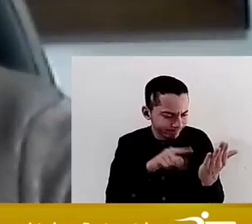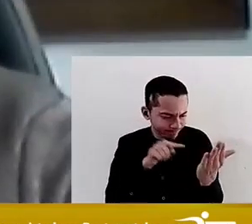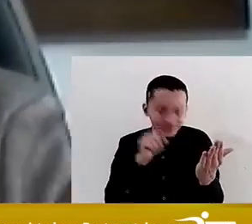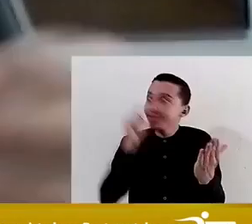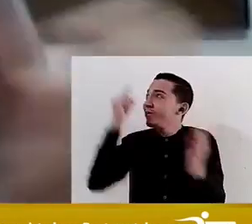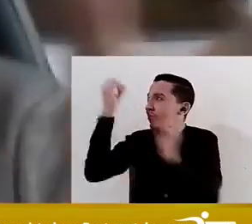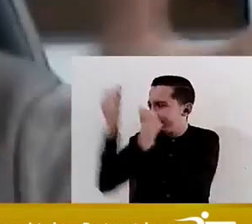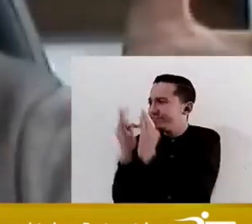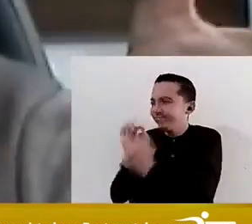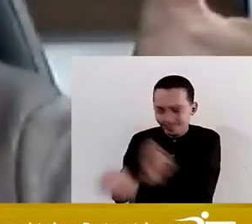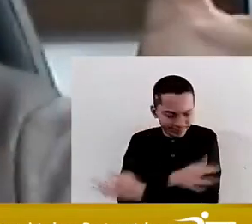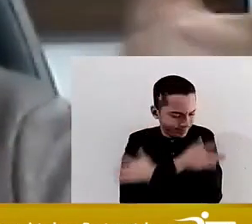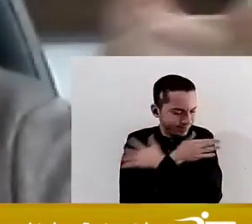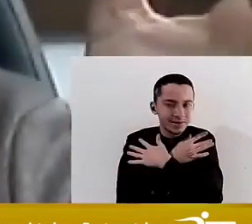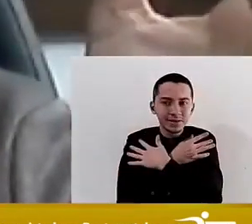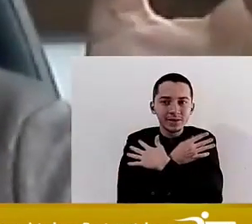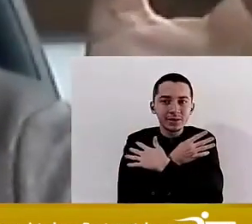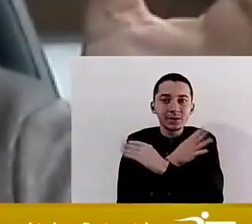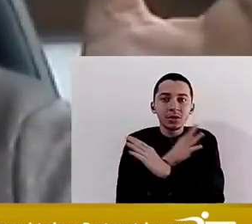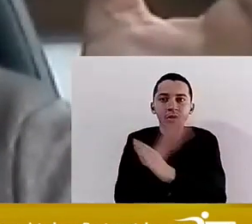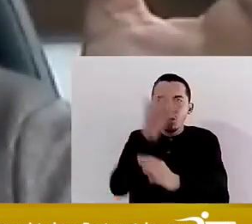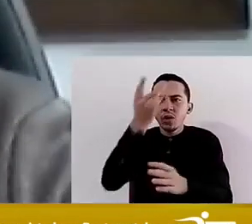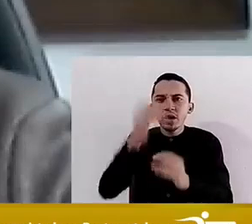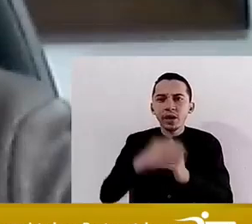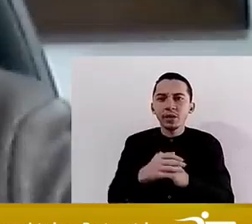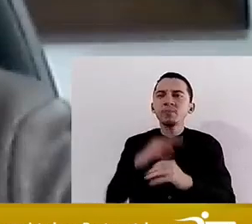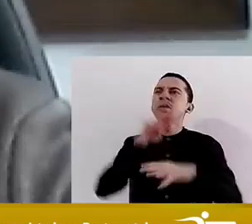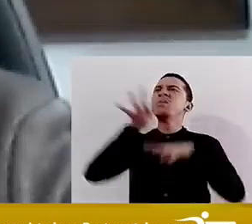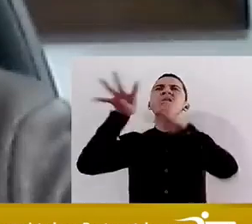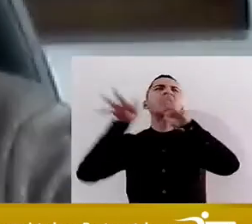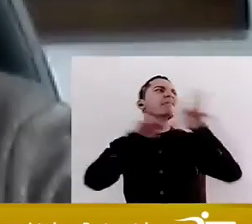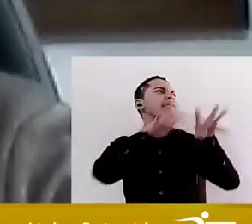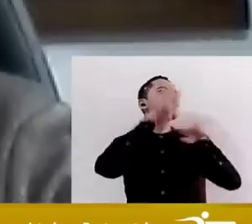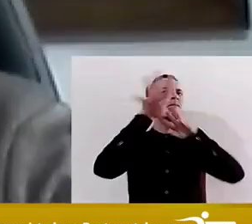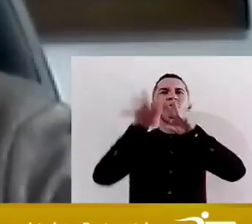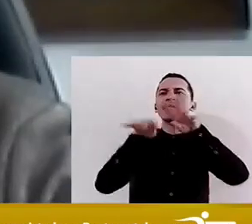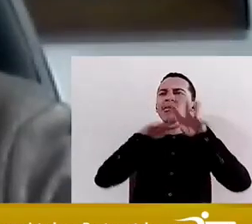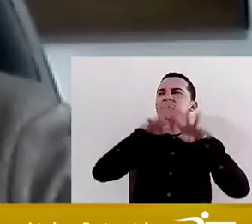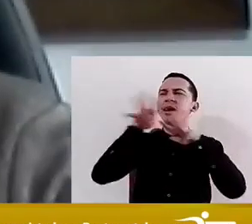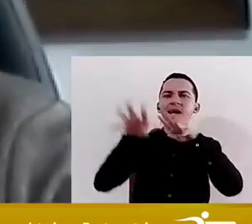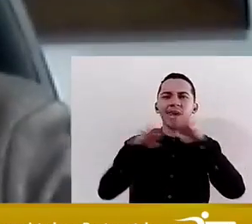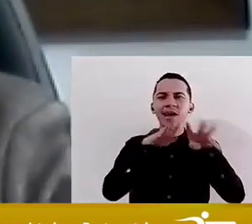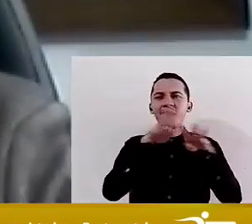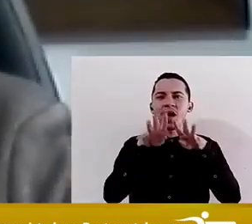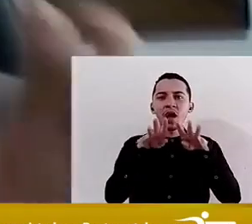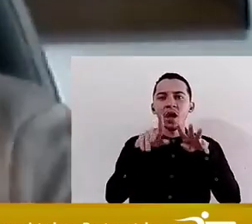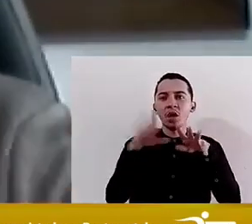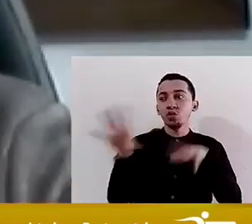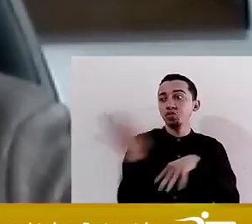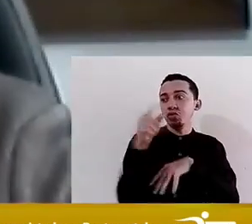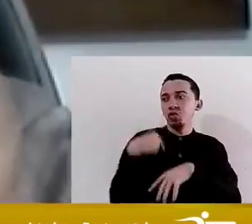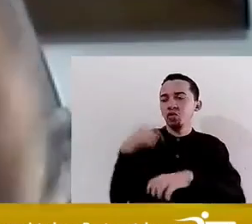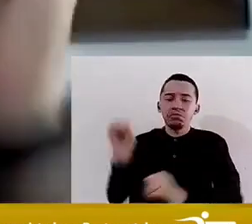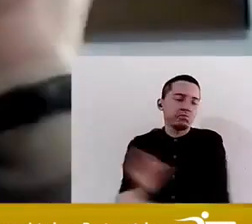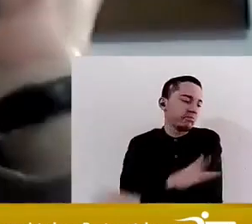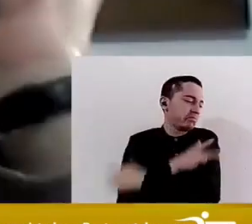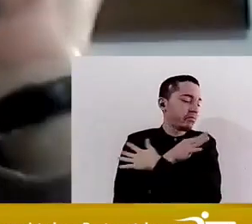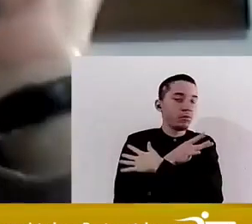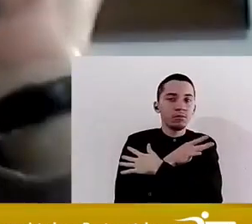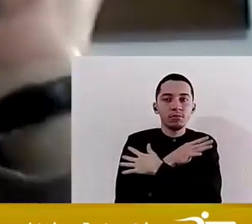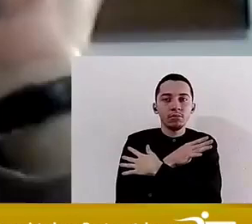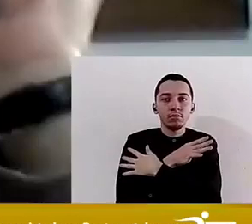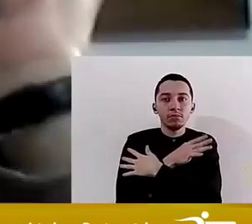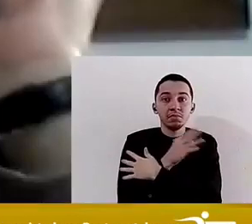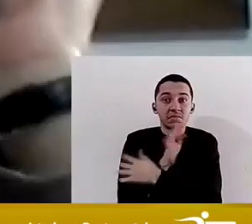Porque es que en la gritería de la gente todo el mundo quiere sentir algo. Yo no quiero eso, yo quiero sentir